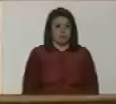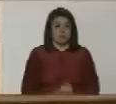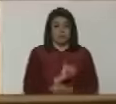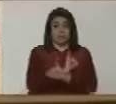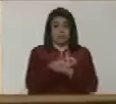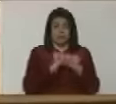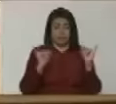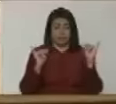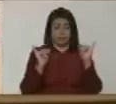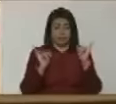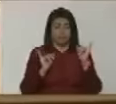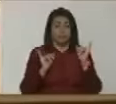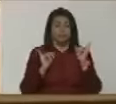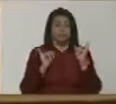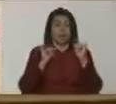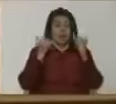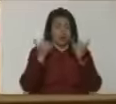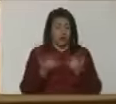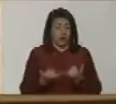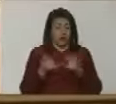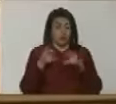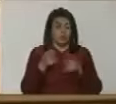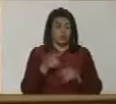Agotada la materia legislativa, en consecuencia,